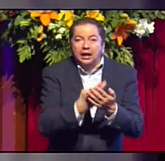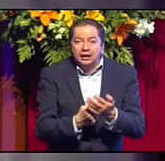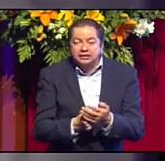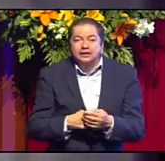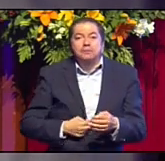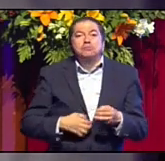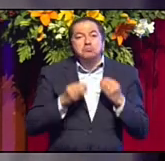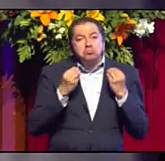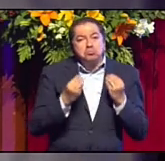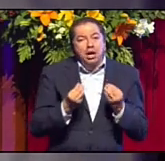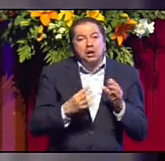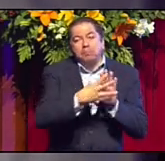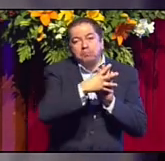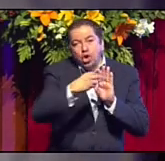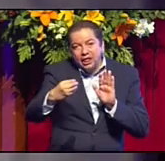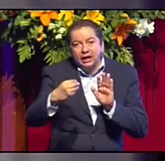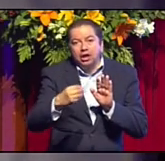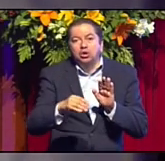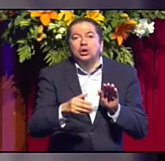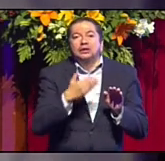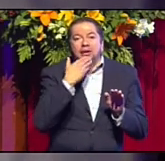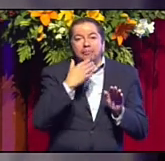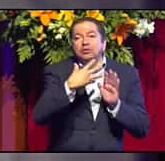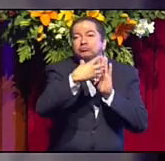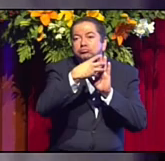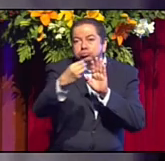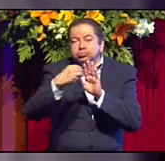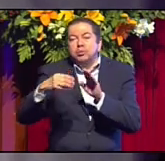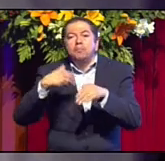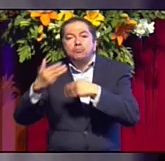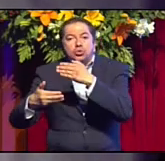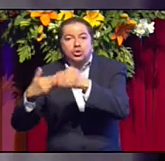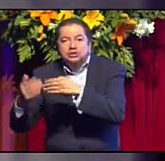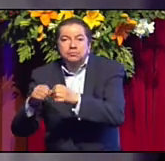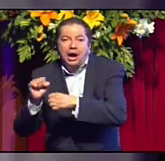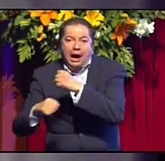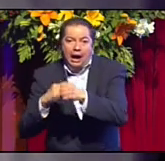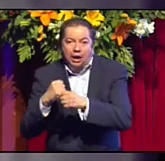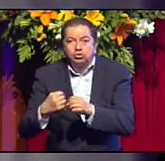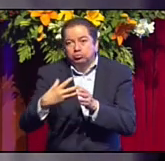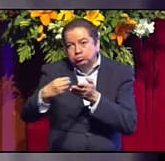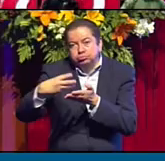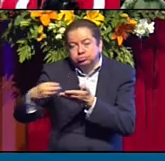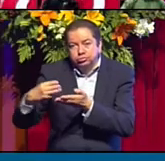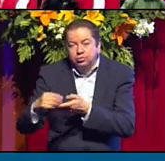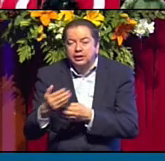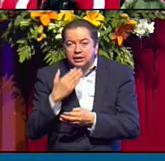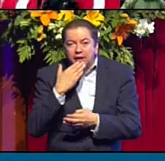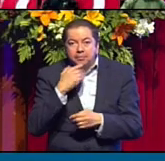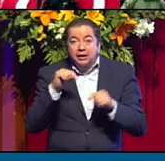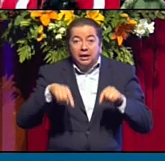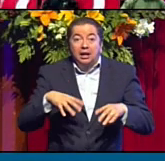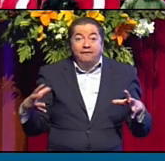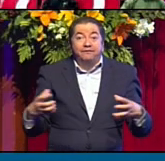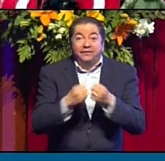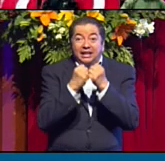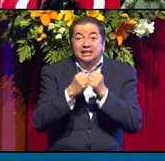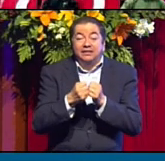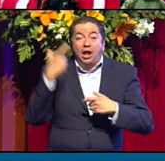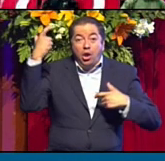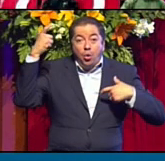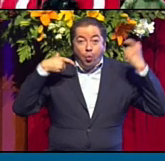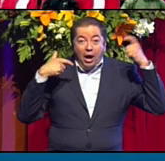buen modelo a seguir y nos implementó los próximos años efectivamente este modelo. Aquí, el Festival Enlace, que fue de la